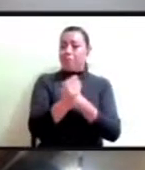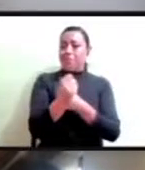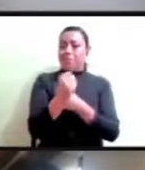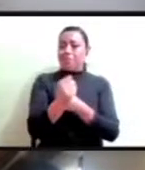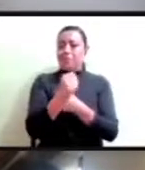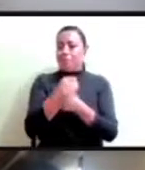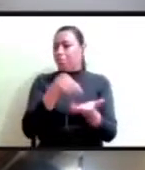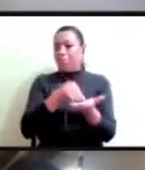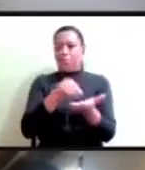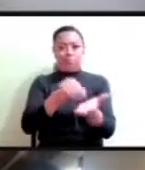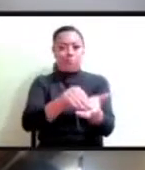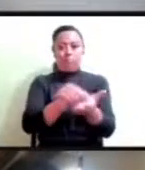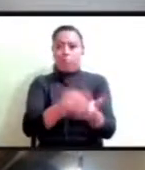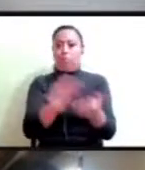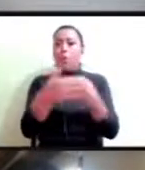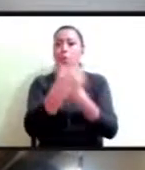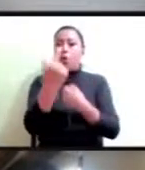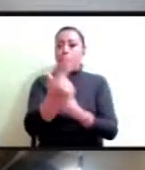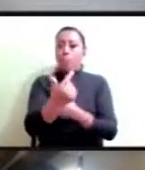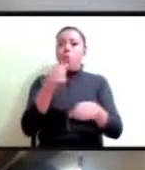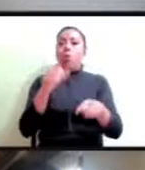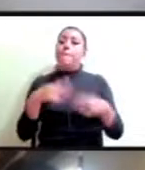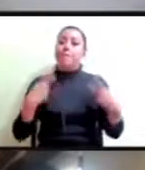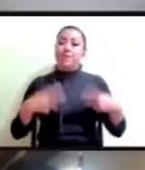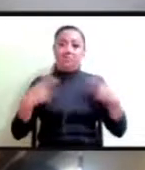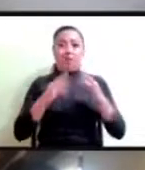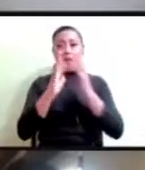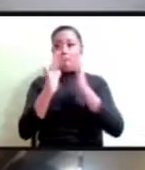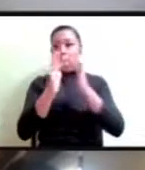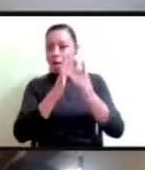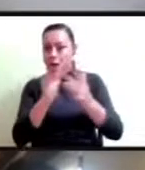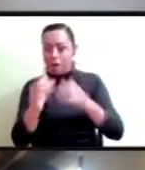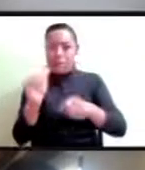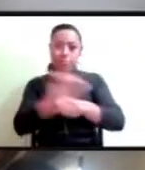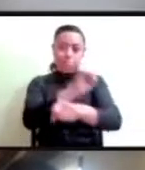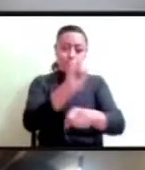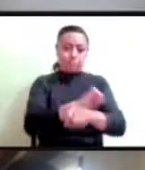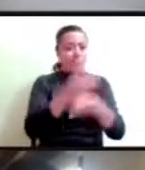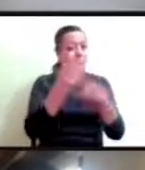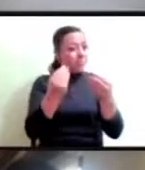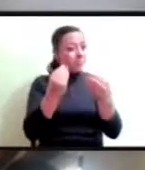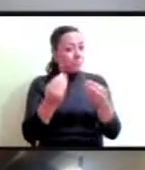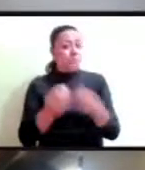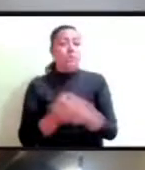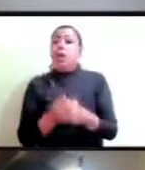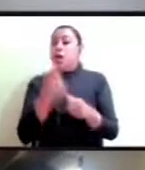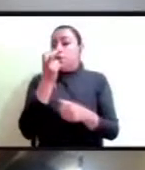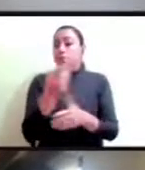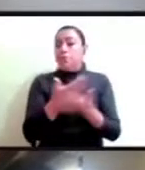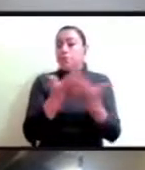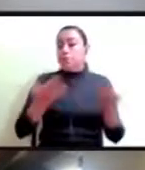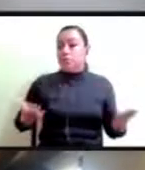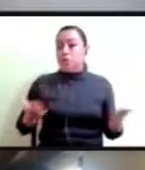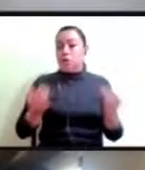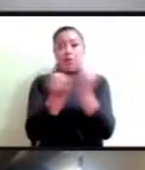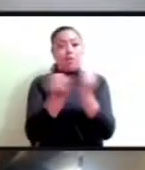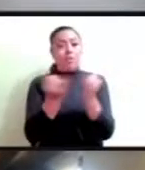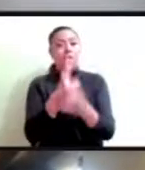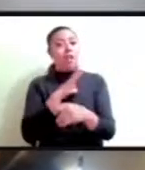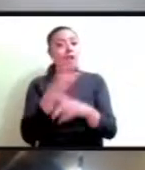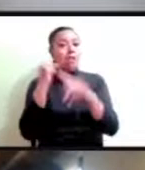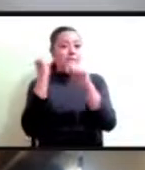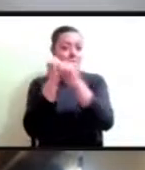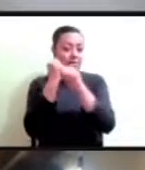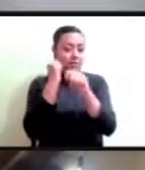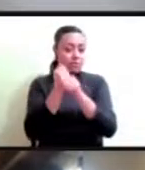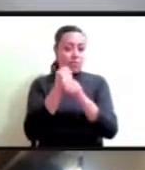vehículos y peatones es muy elevada. Aunado a lo anterior, se suma la presencia de unidades de transporte público,